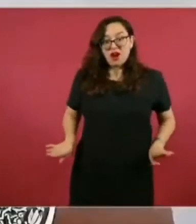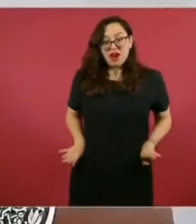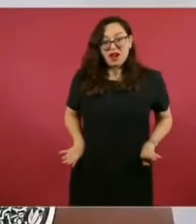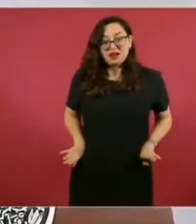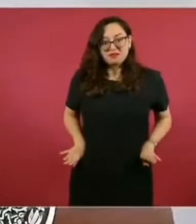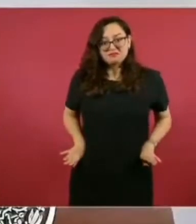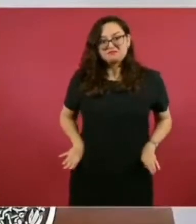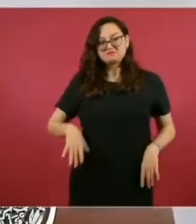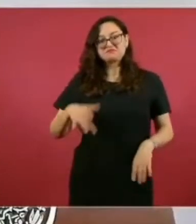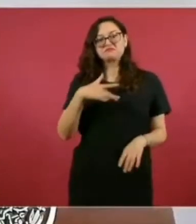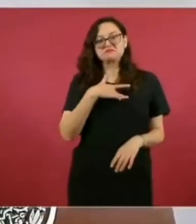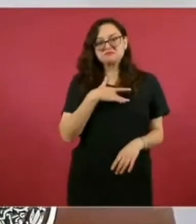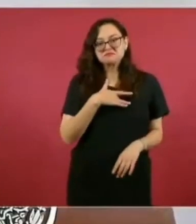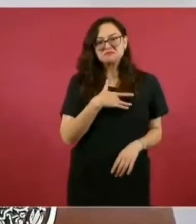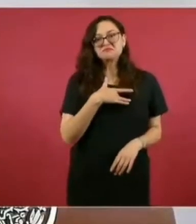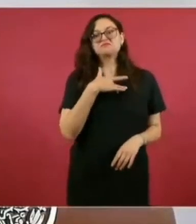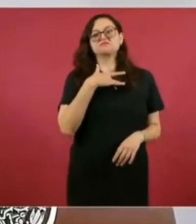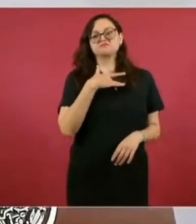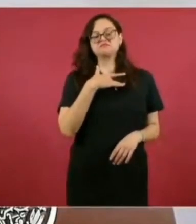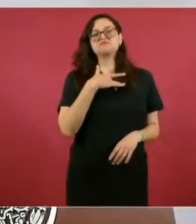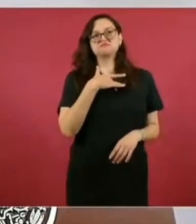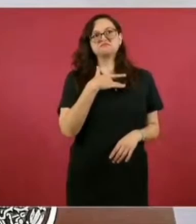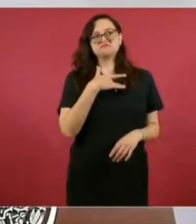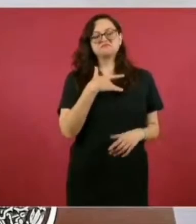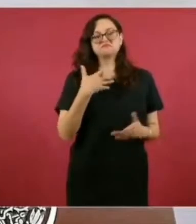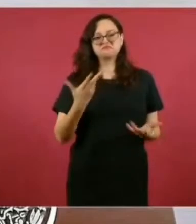muy sensible.